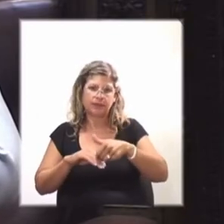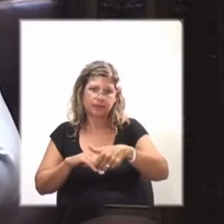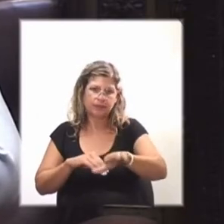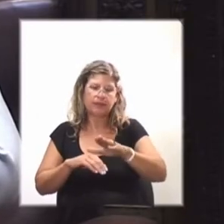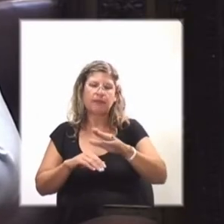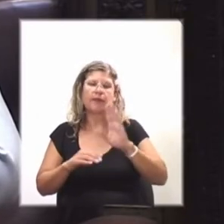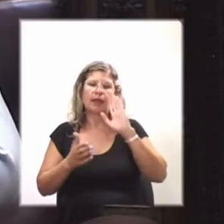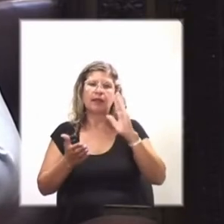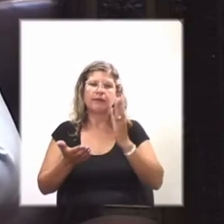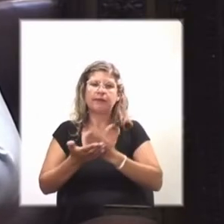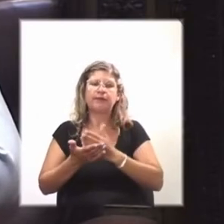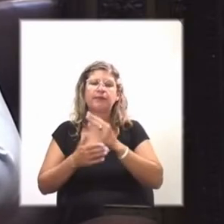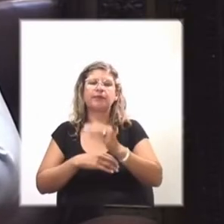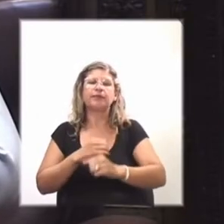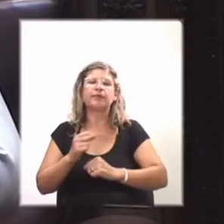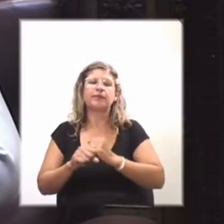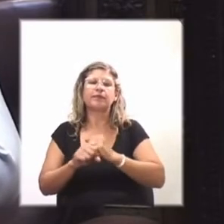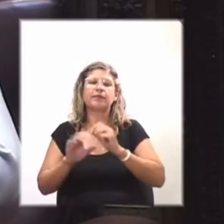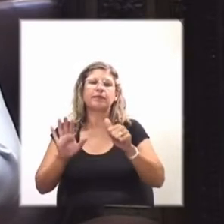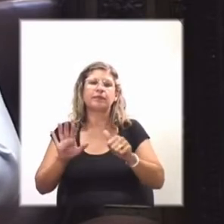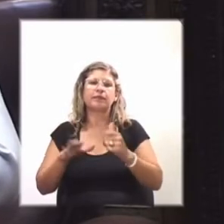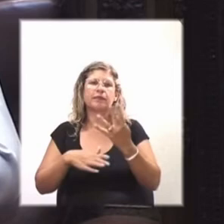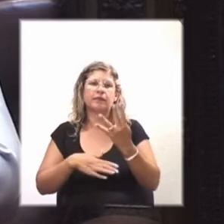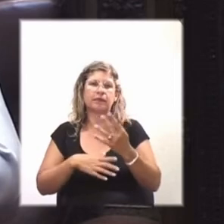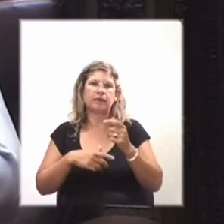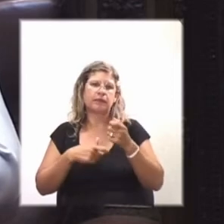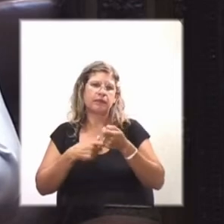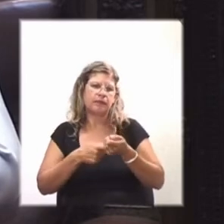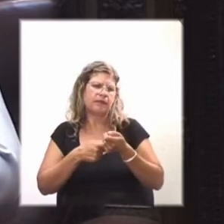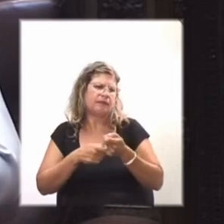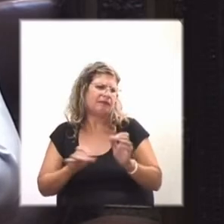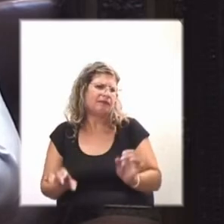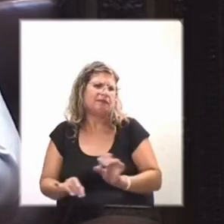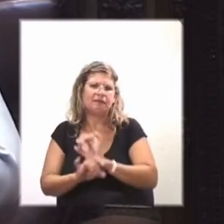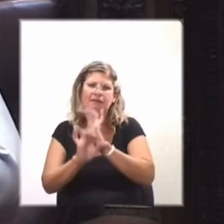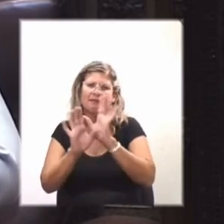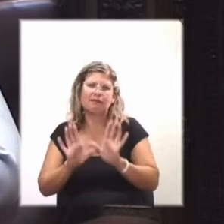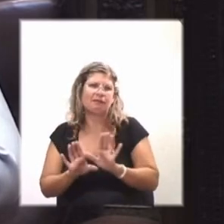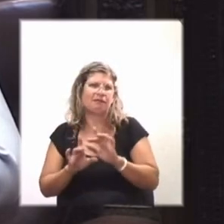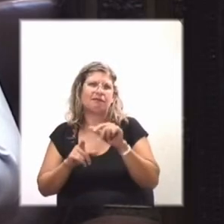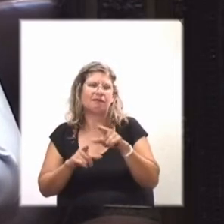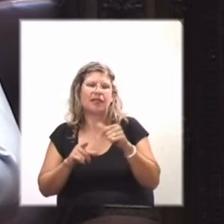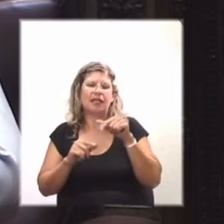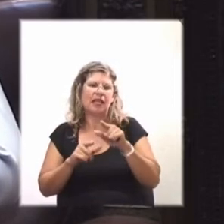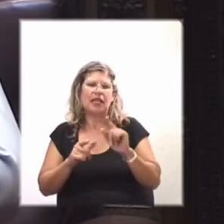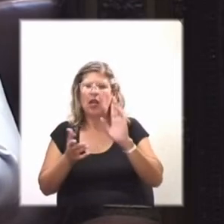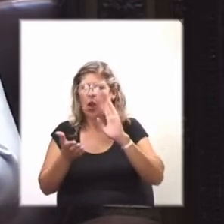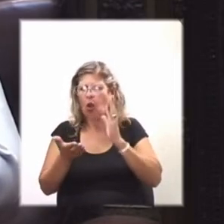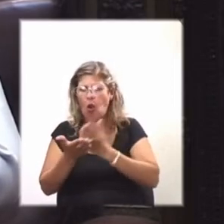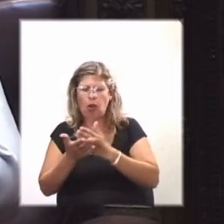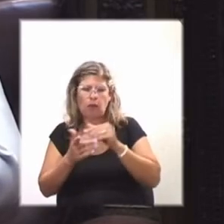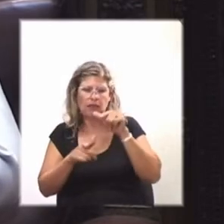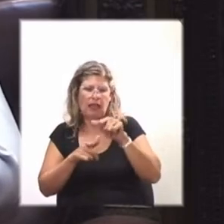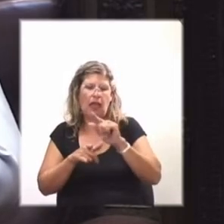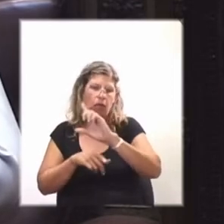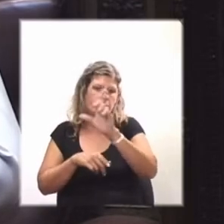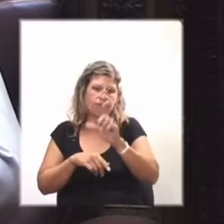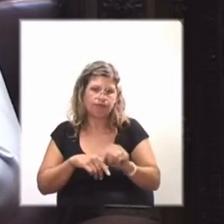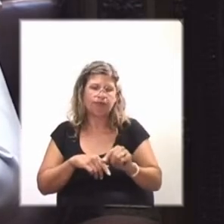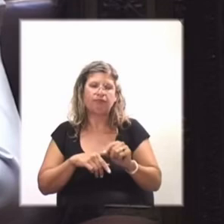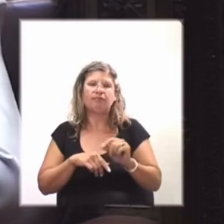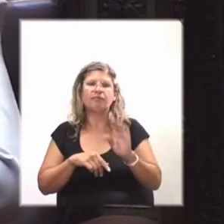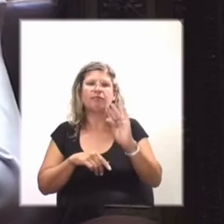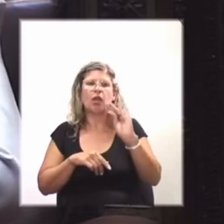del 64, incidió claramente en una serie de golpes de Estado en la región. Bolivia